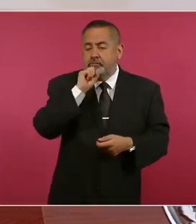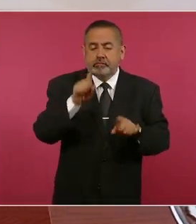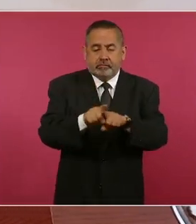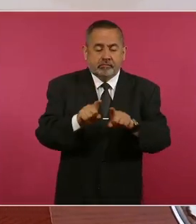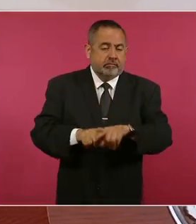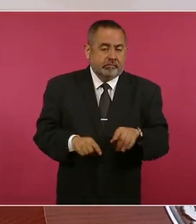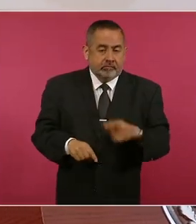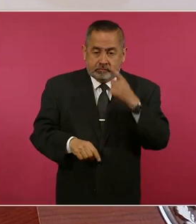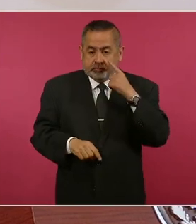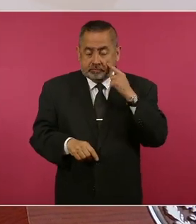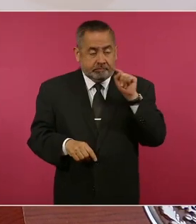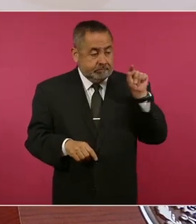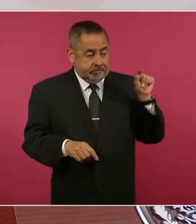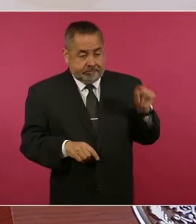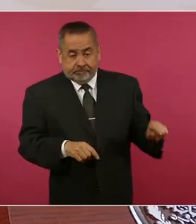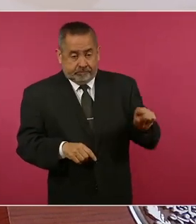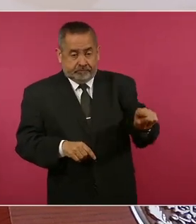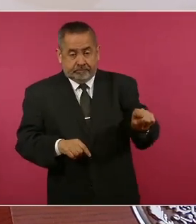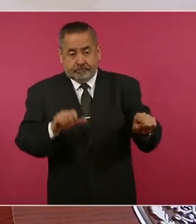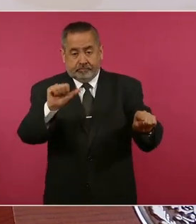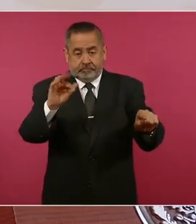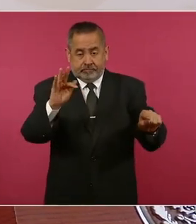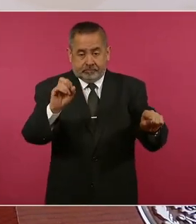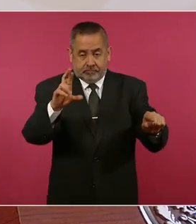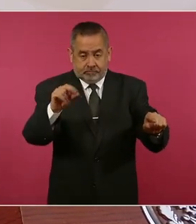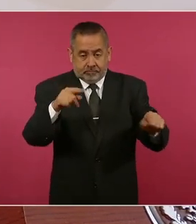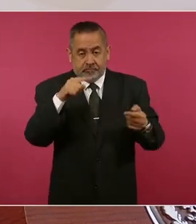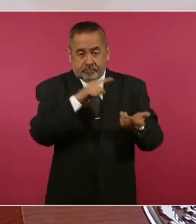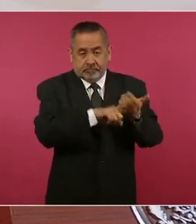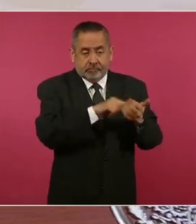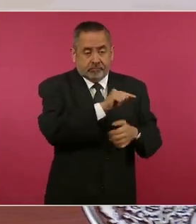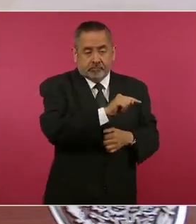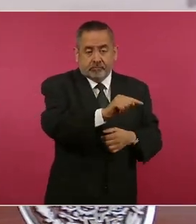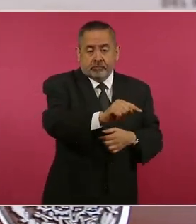las administradoras de las Afores se quedan